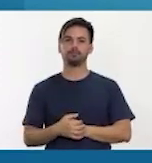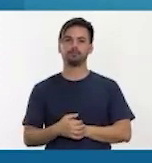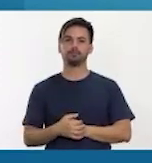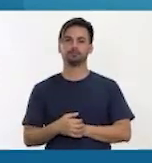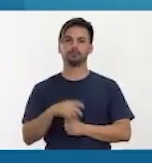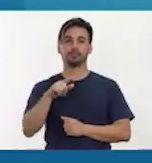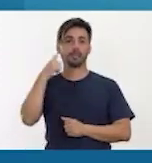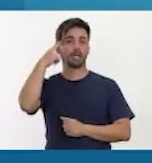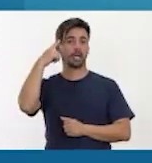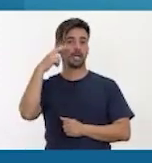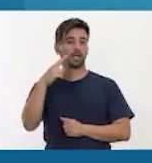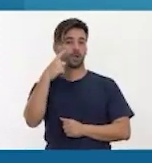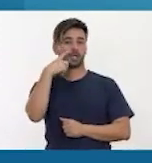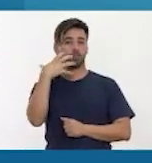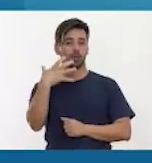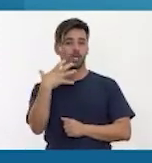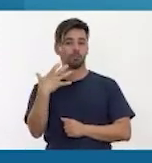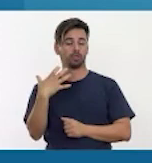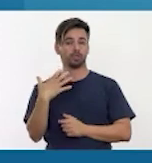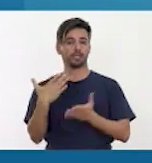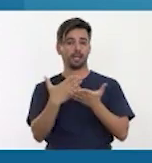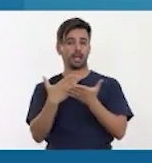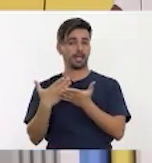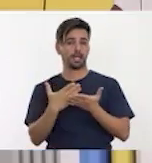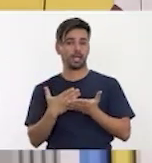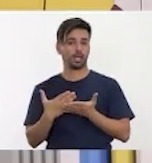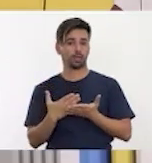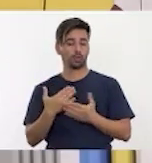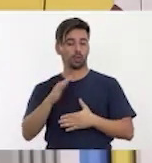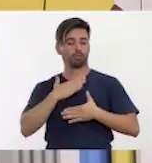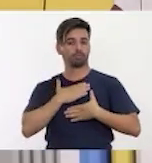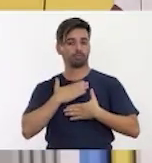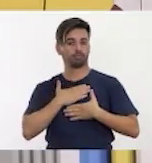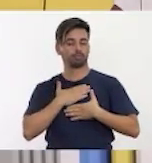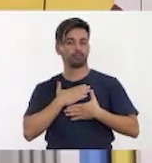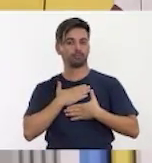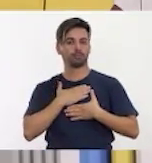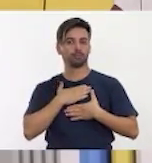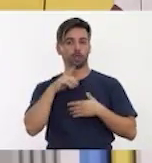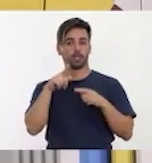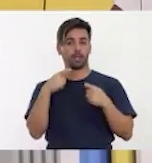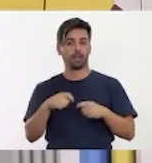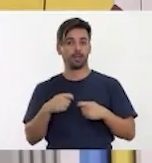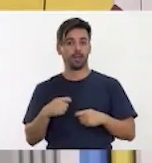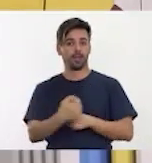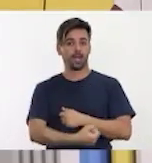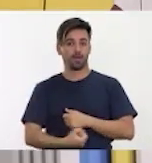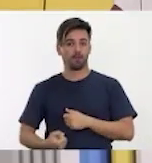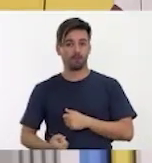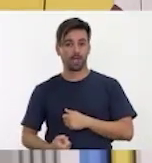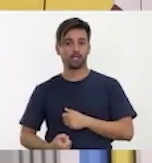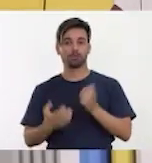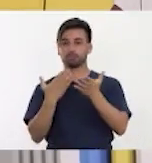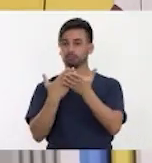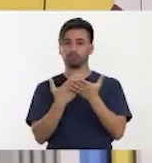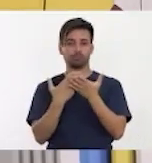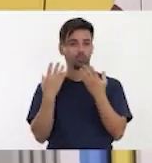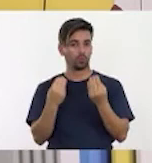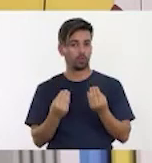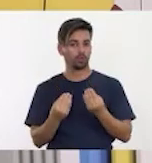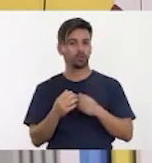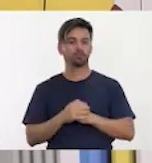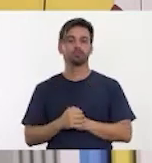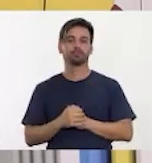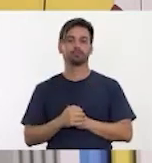Les recordamos la importancia del estudio individual, el esfuerzo que deben hacer para poder cumplimentar estos objetivos.